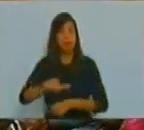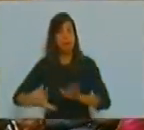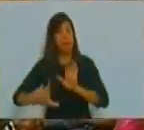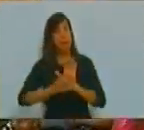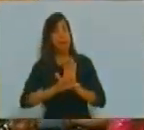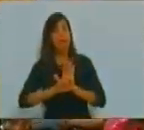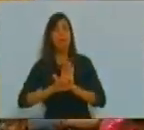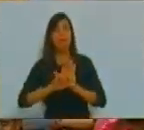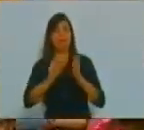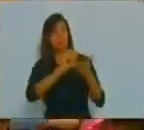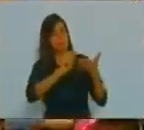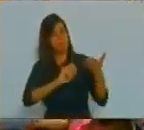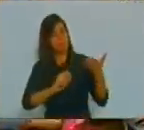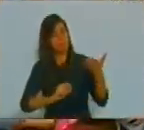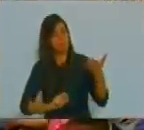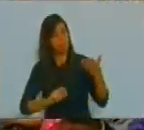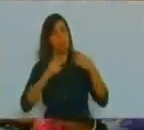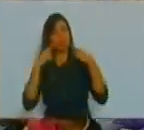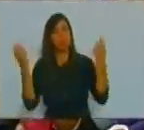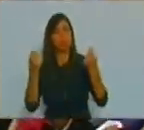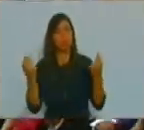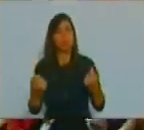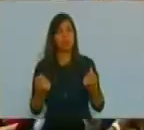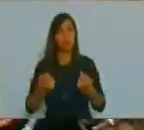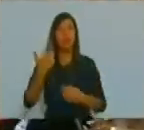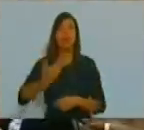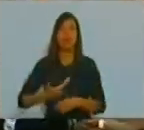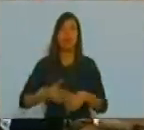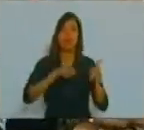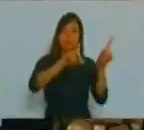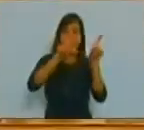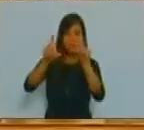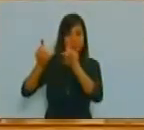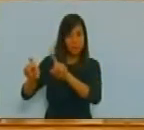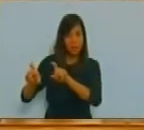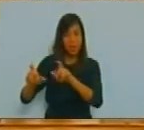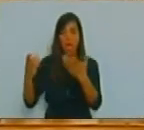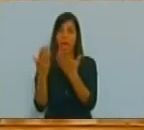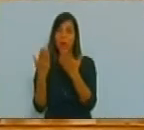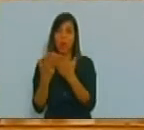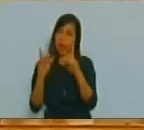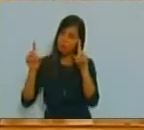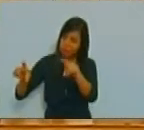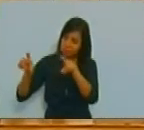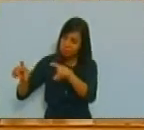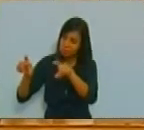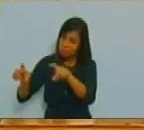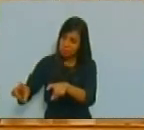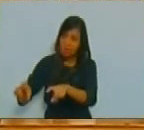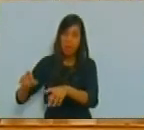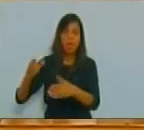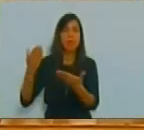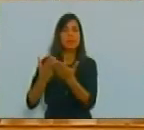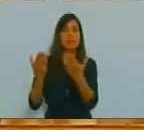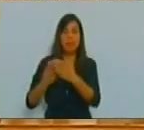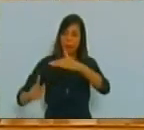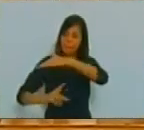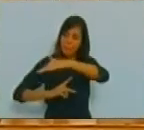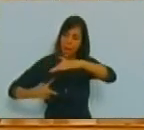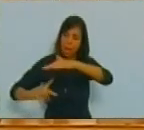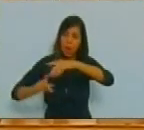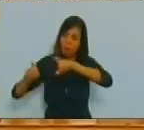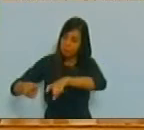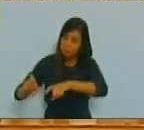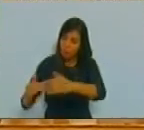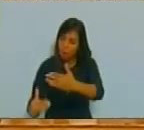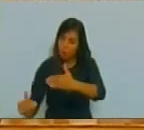promovamos elementos de formación tanto desde la escuela desde el centro de educación inicial simoncito hasta